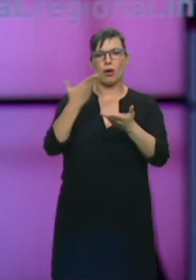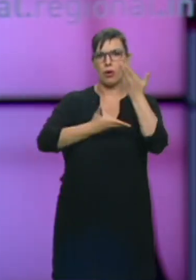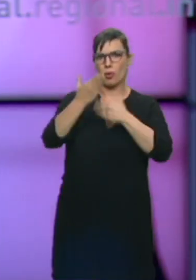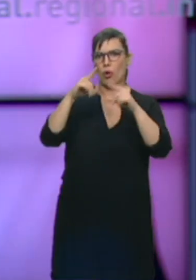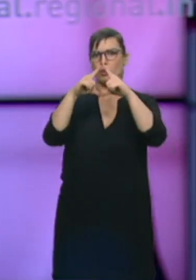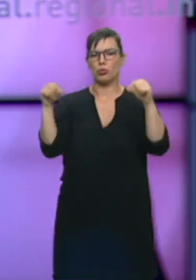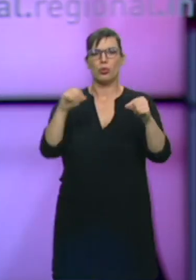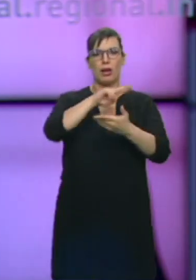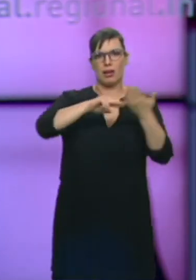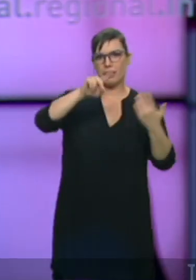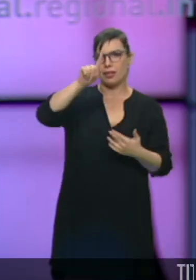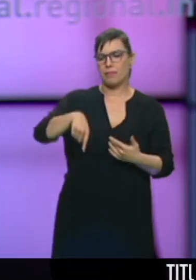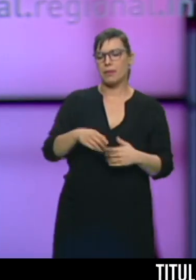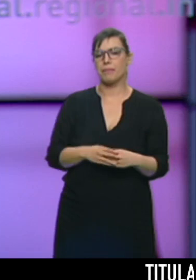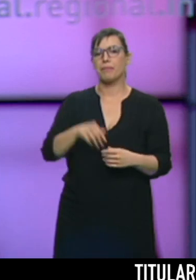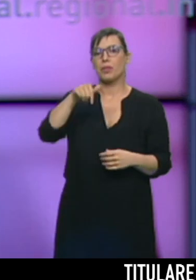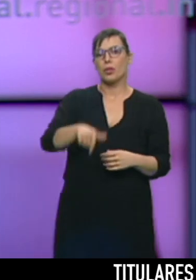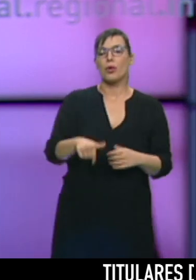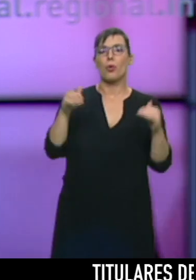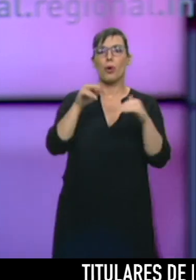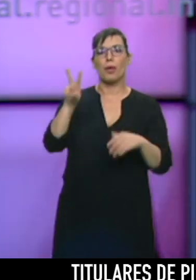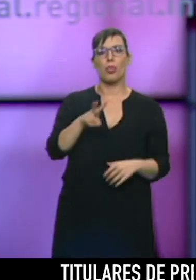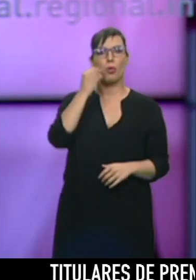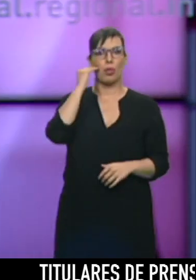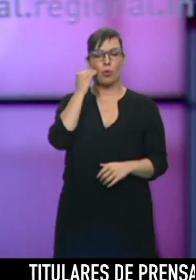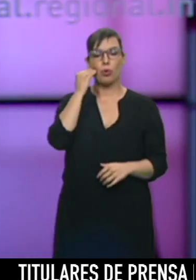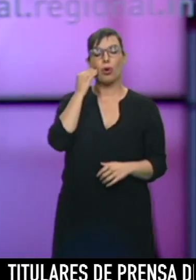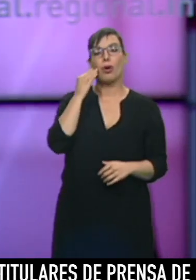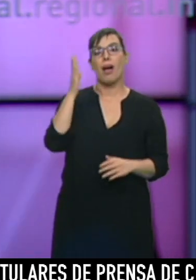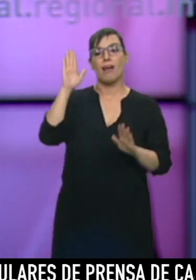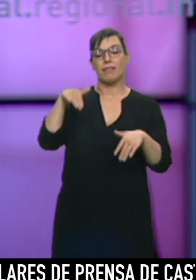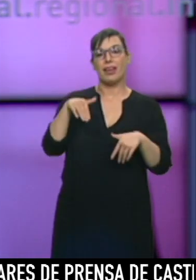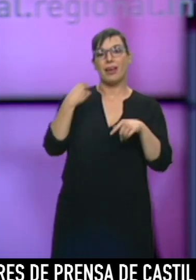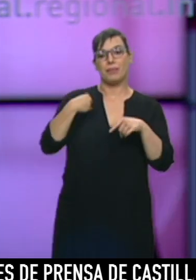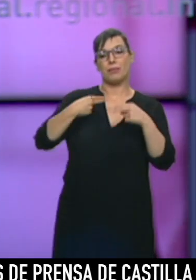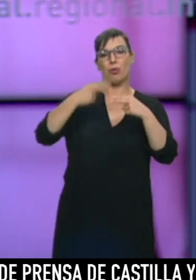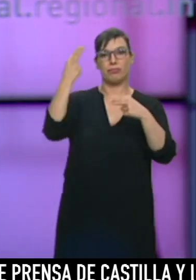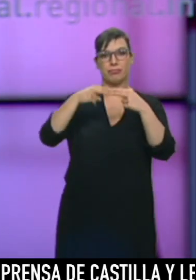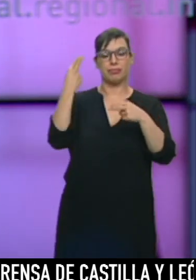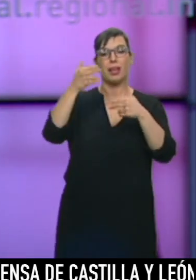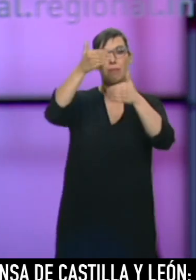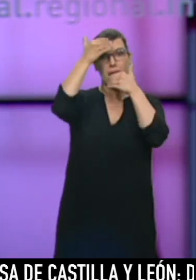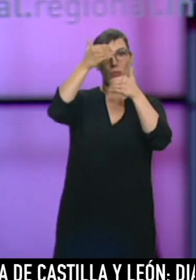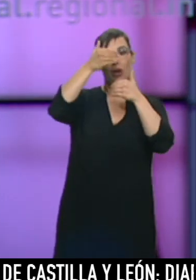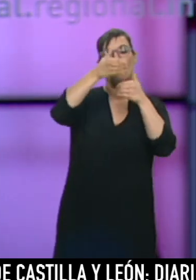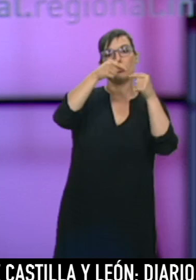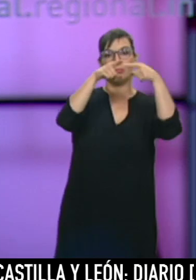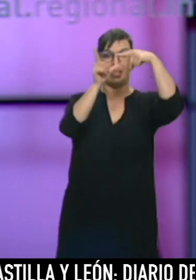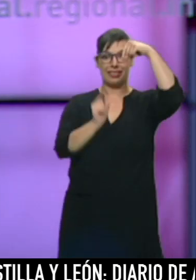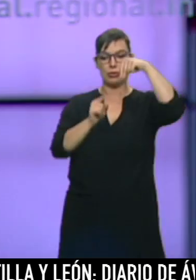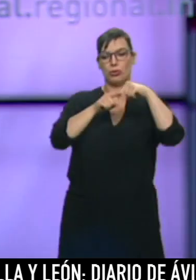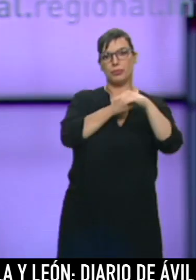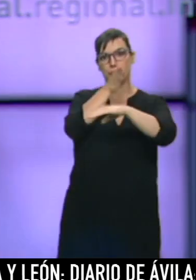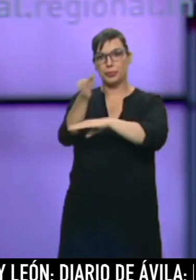Buenos días, es jueves 2 de julio. La eliminación de la operación Paso del Estrecho va a suponer un varapalo económico para los negocios de carretera de nuestra